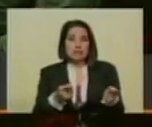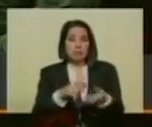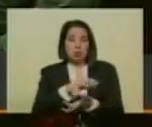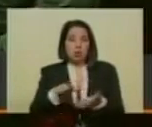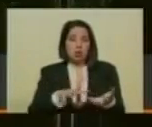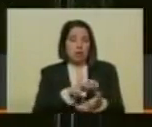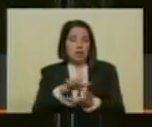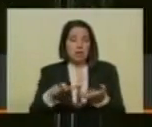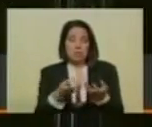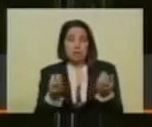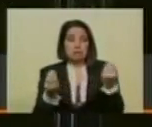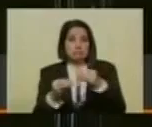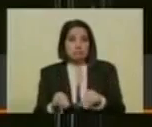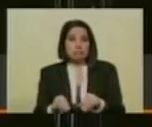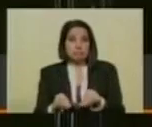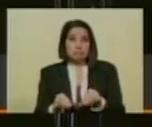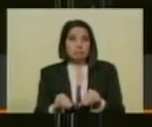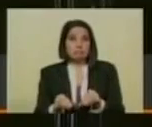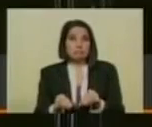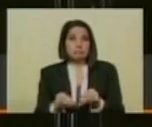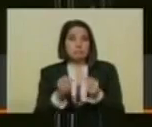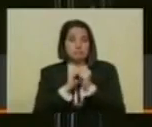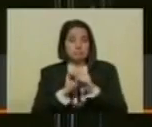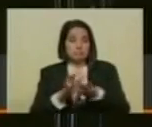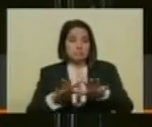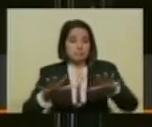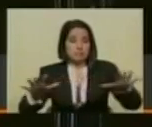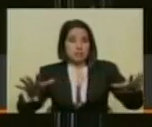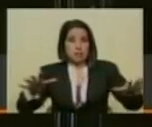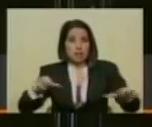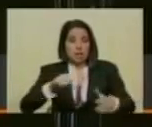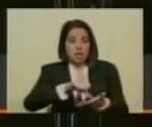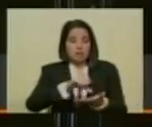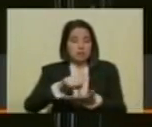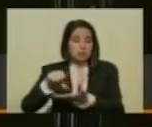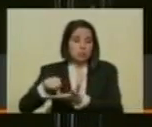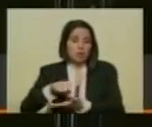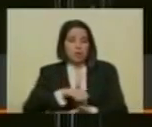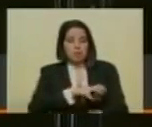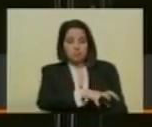había vertido sobre las ciudades del país